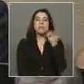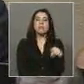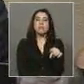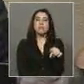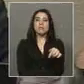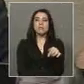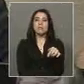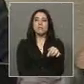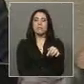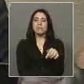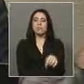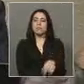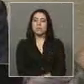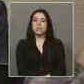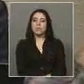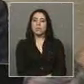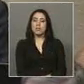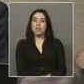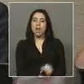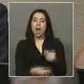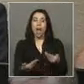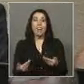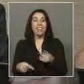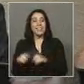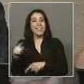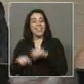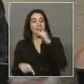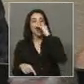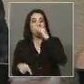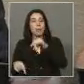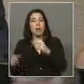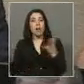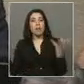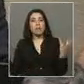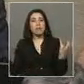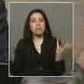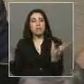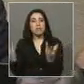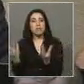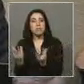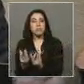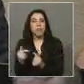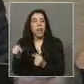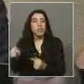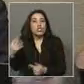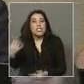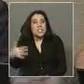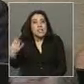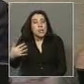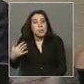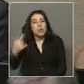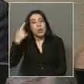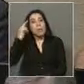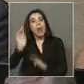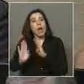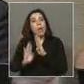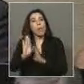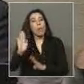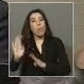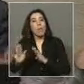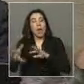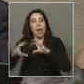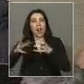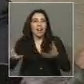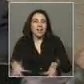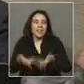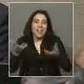tanto estamos agotando los suelos agrícolas que son una reserva importante no sólo para la preservación de los productos